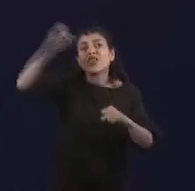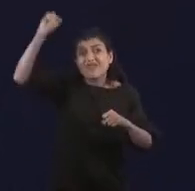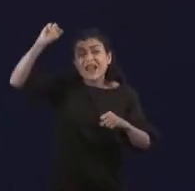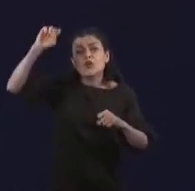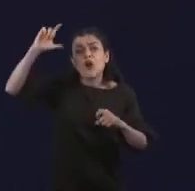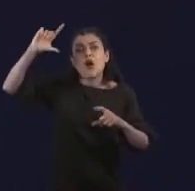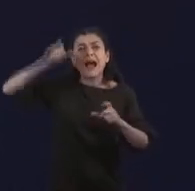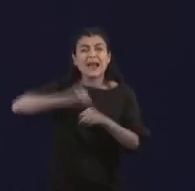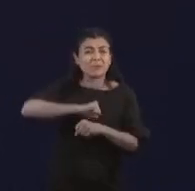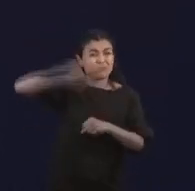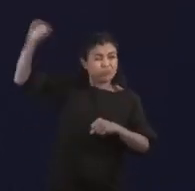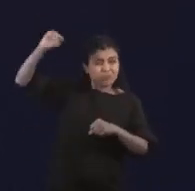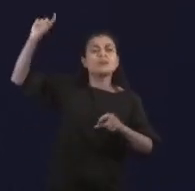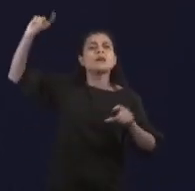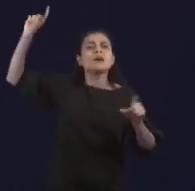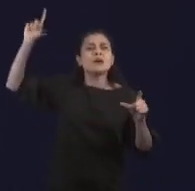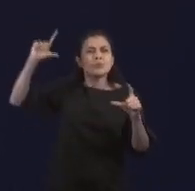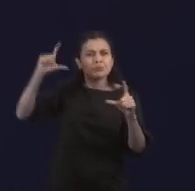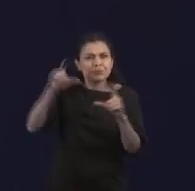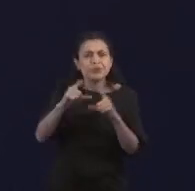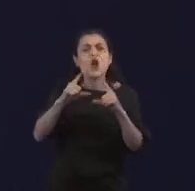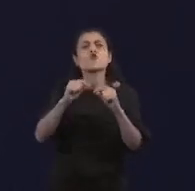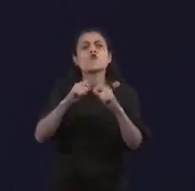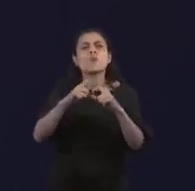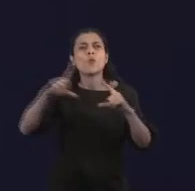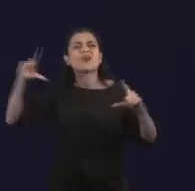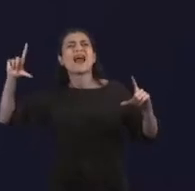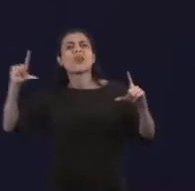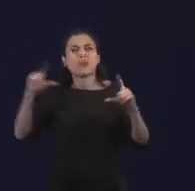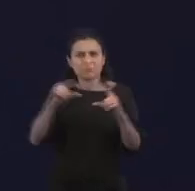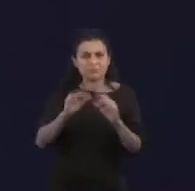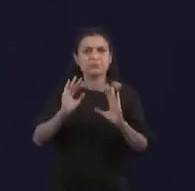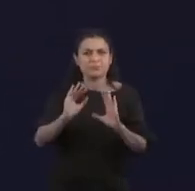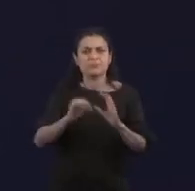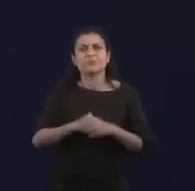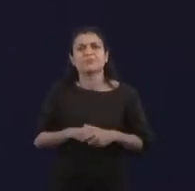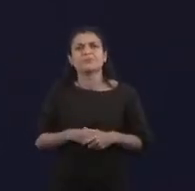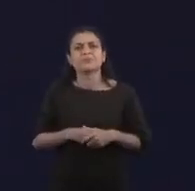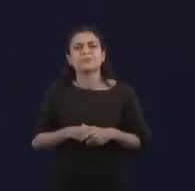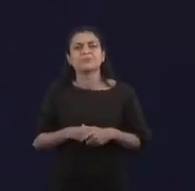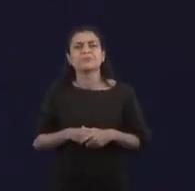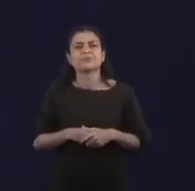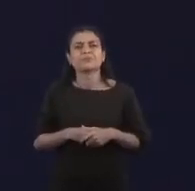derrumbaron, ¿no? En la dinámica que veníamos viendo hace un semestre atrás.